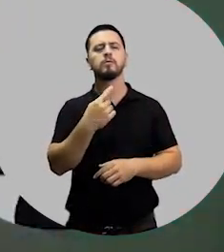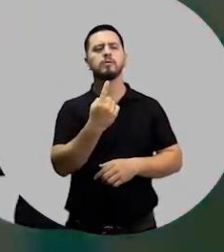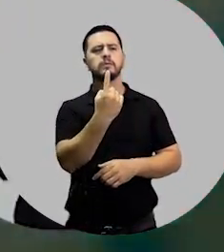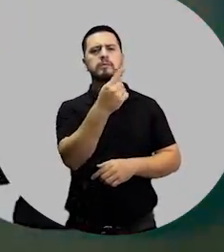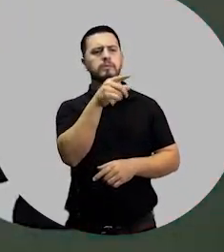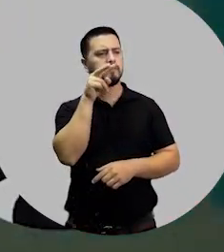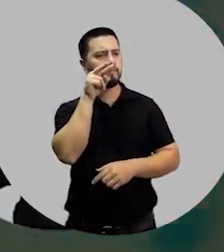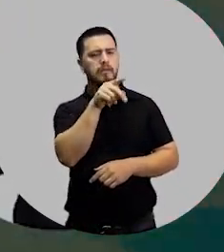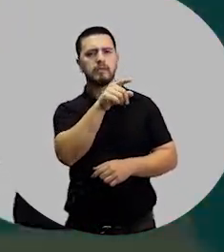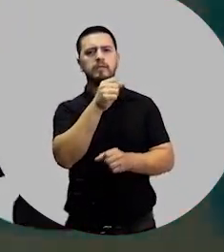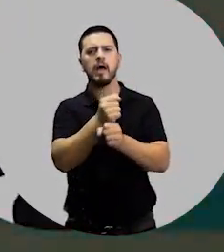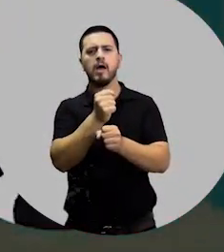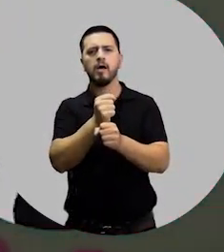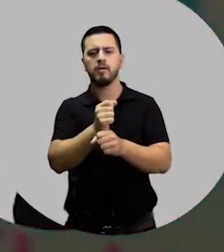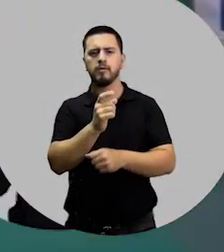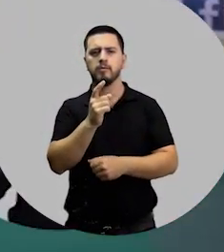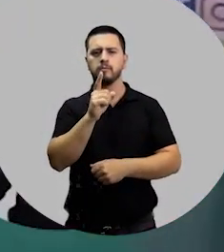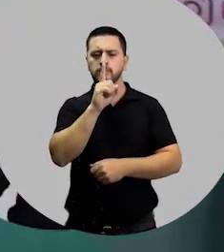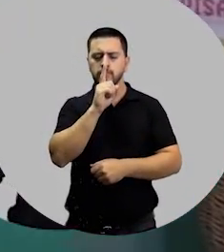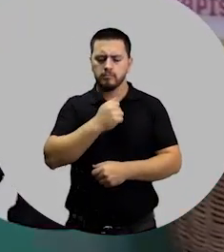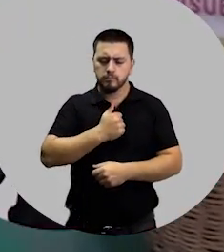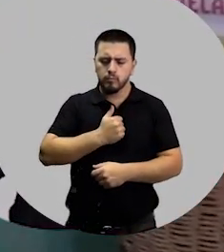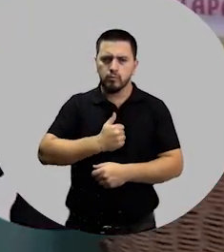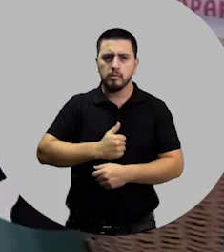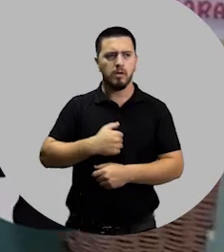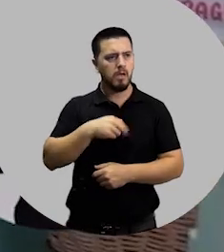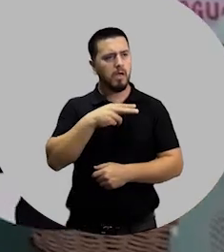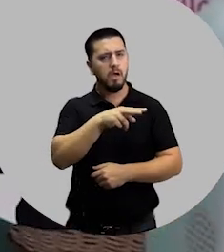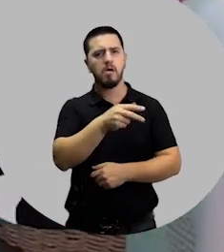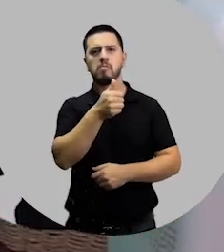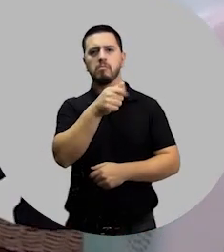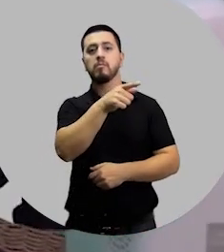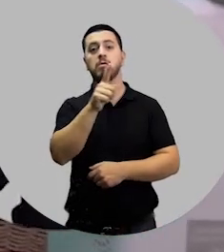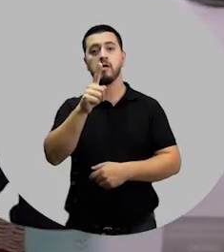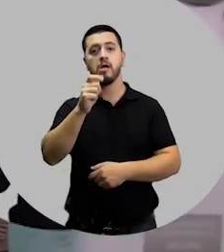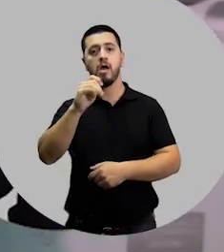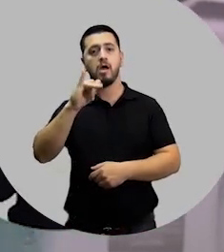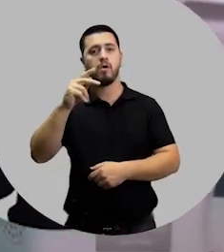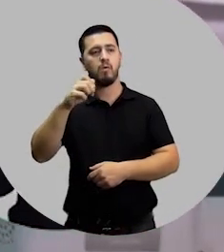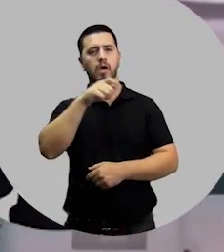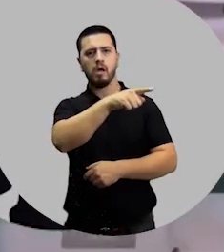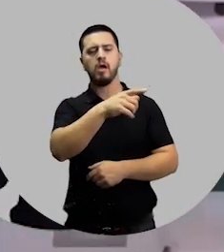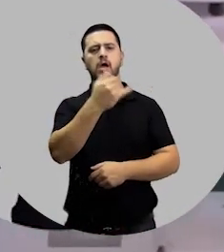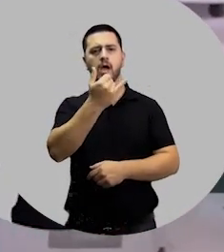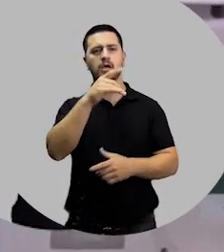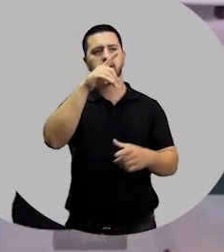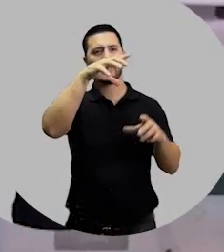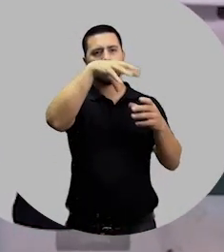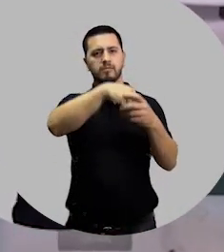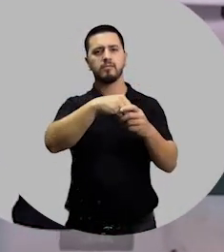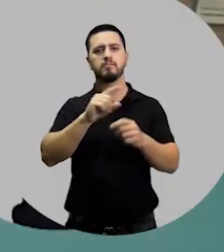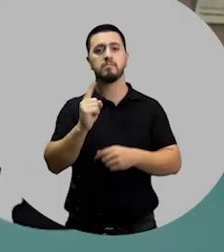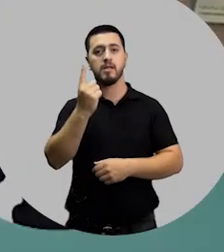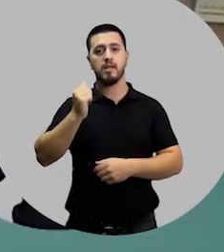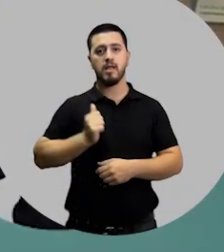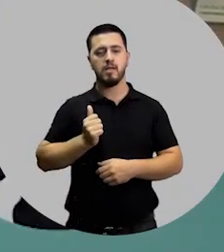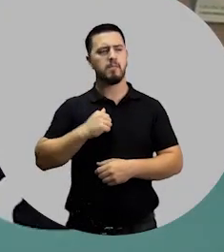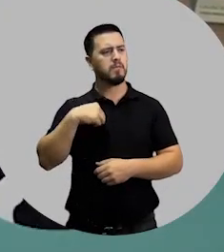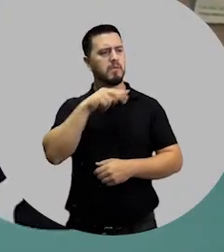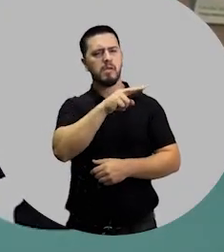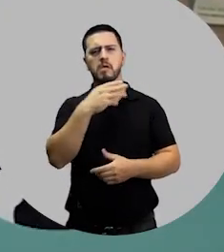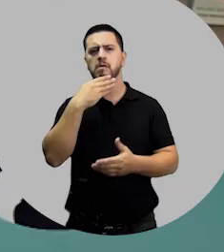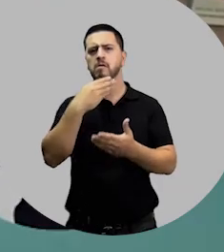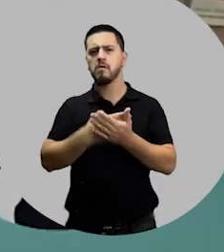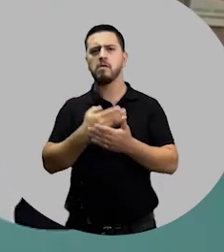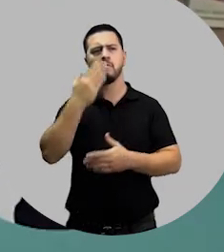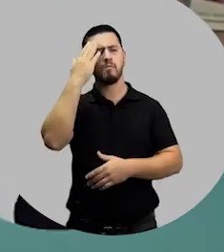trabajo que se hace en silencio. Para mí, el espacio de AICUA, que es el despacho de la Primera Dama, siempre la admiro por